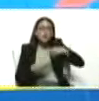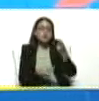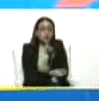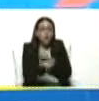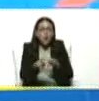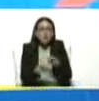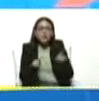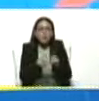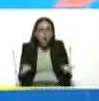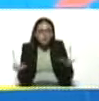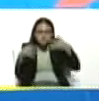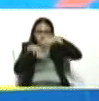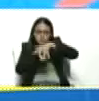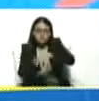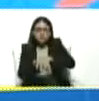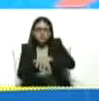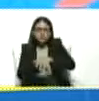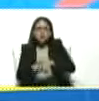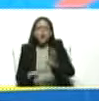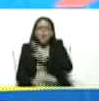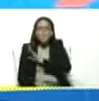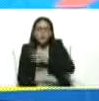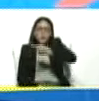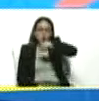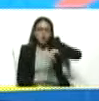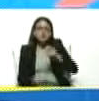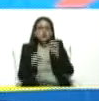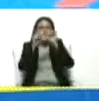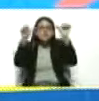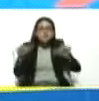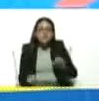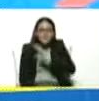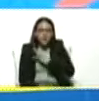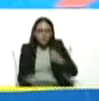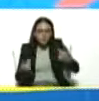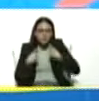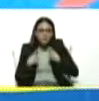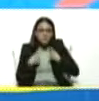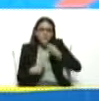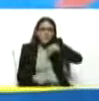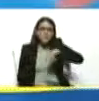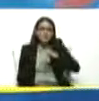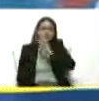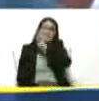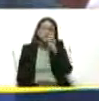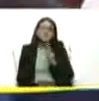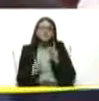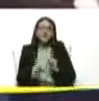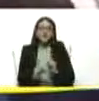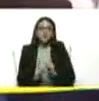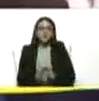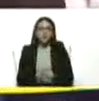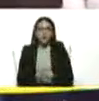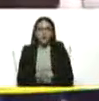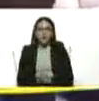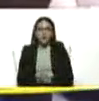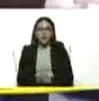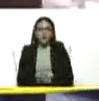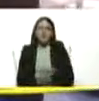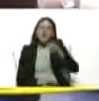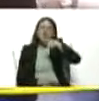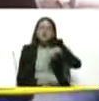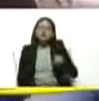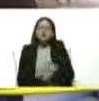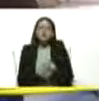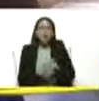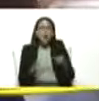compartido, propio. Propio, lo que estamos construyendo es nuestro. Yo siempre lo he dicho, nosotros no somos ningunos